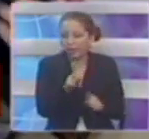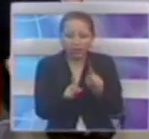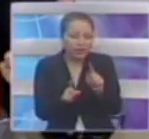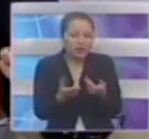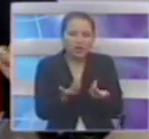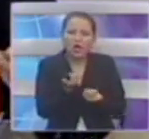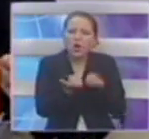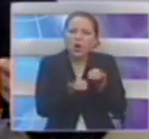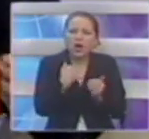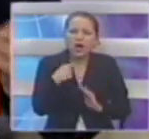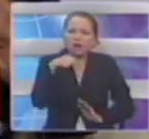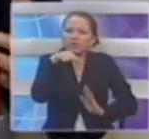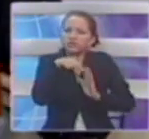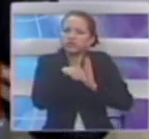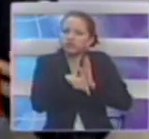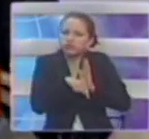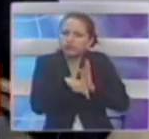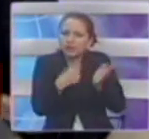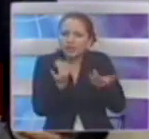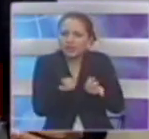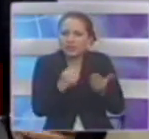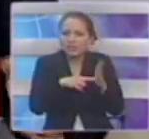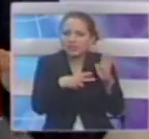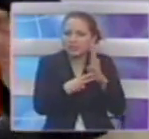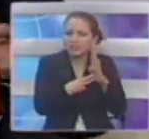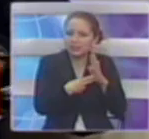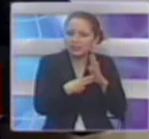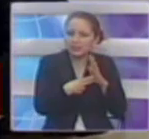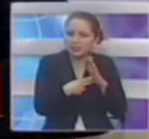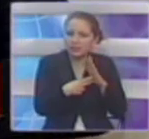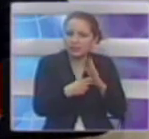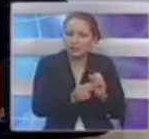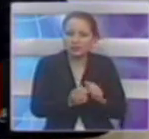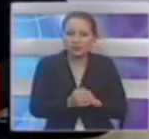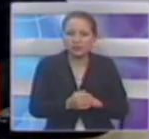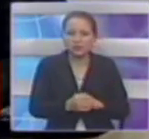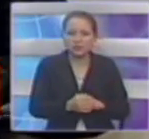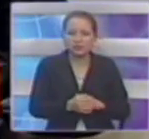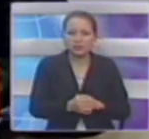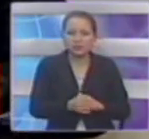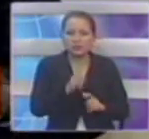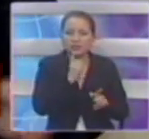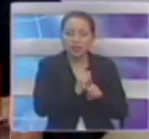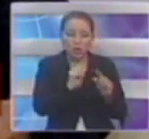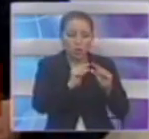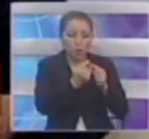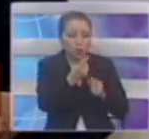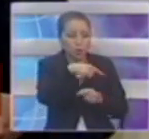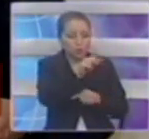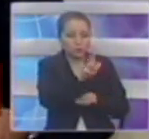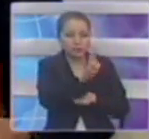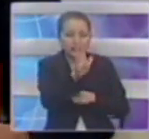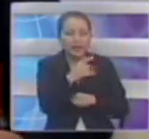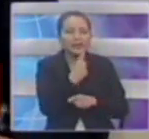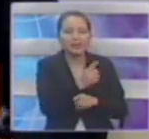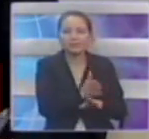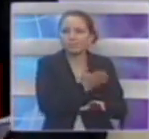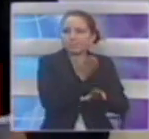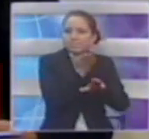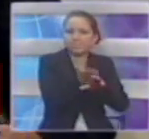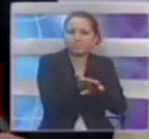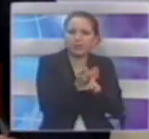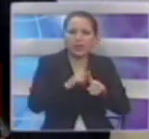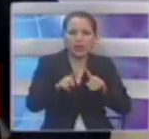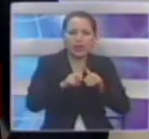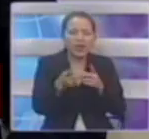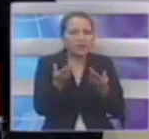es lo de fondo? Porque lo que se critica en este momento es que fue justamente el Movimiento Alianza País quien ha planteado en